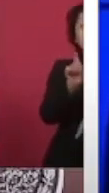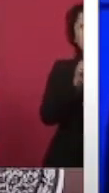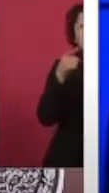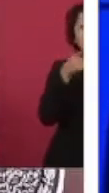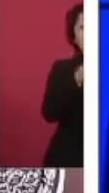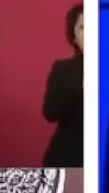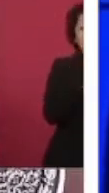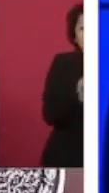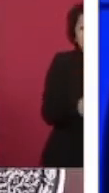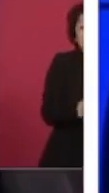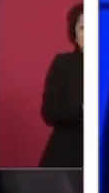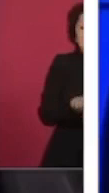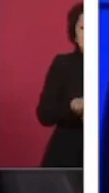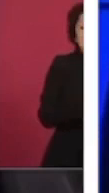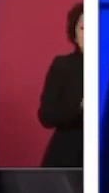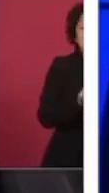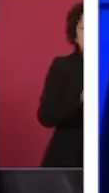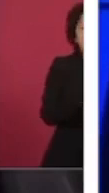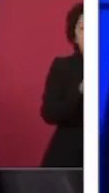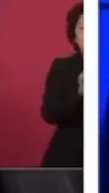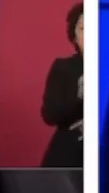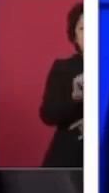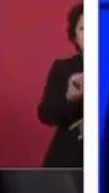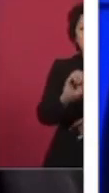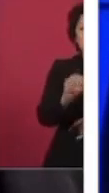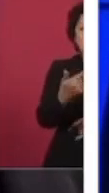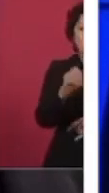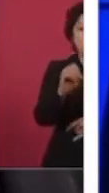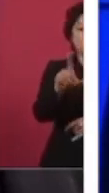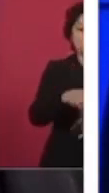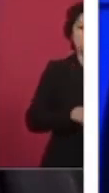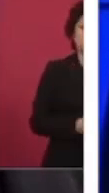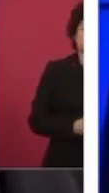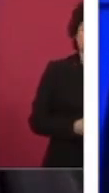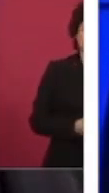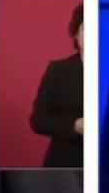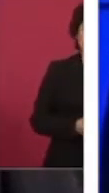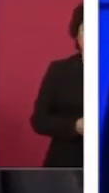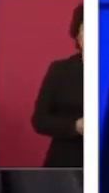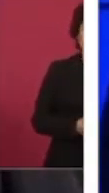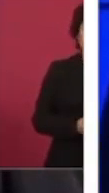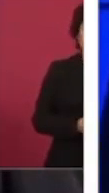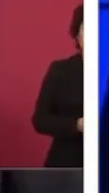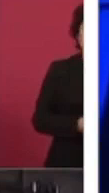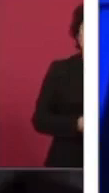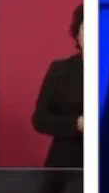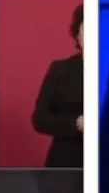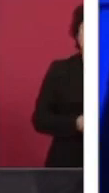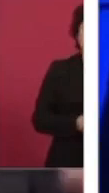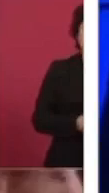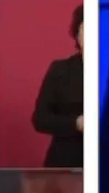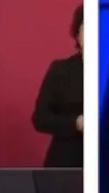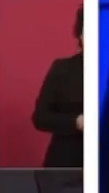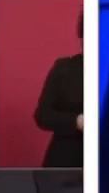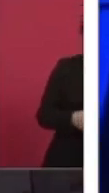decirle, digamos, a cada uno de los colombianos qué es lo que es votar bien y qué es lo que es votar mal? ¿Acaso, digamos, acaso es el dueño del